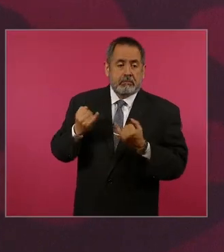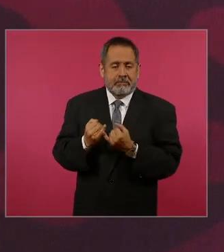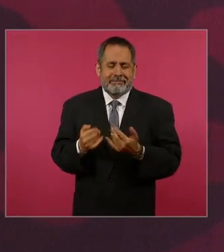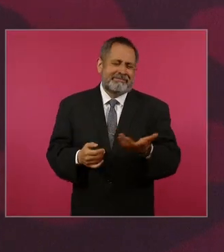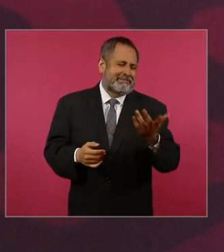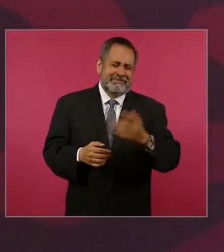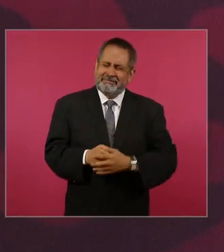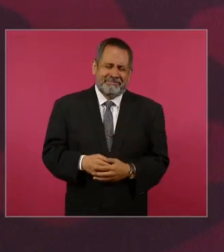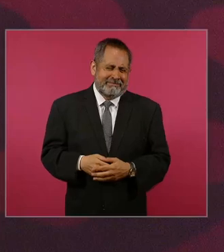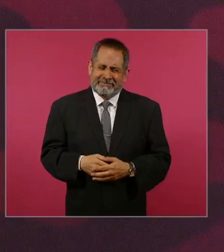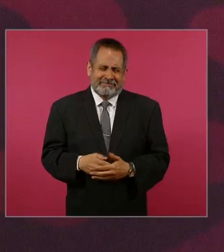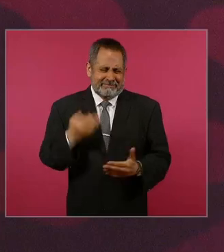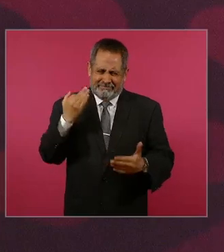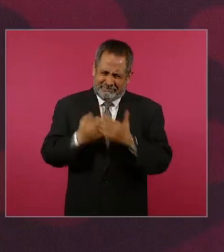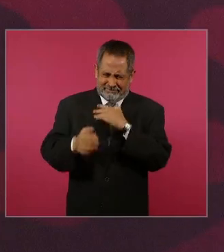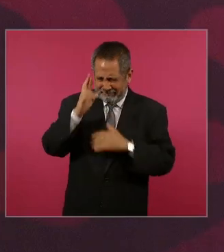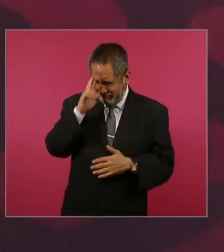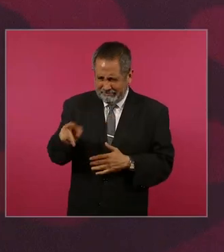una falta de respeto, pero